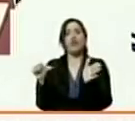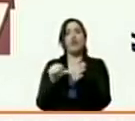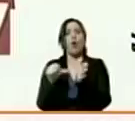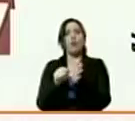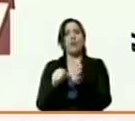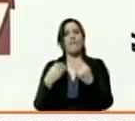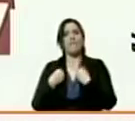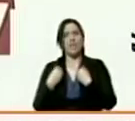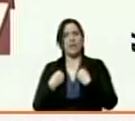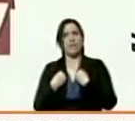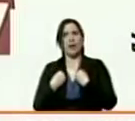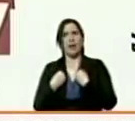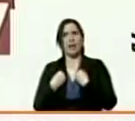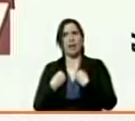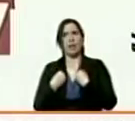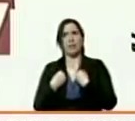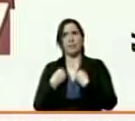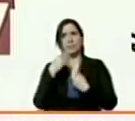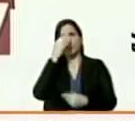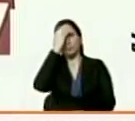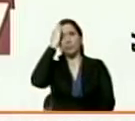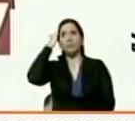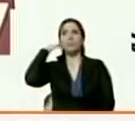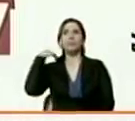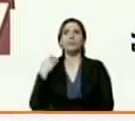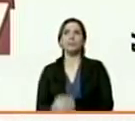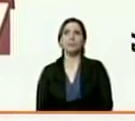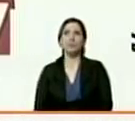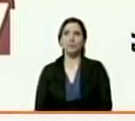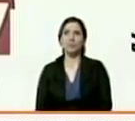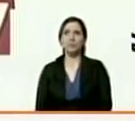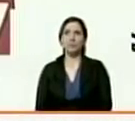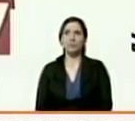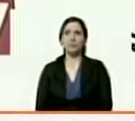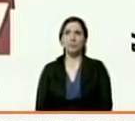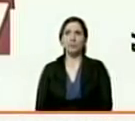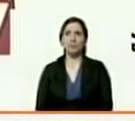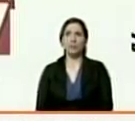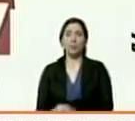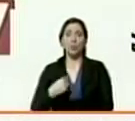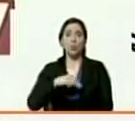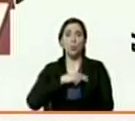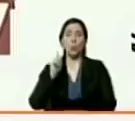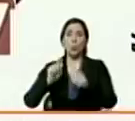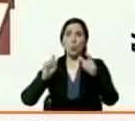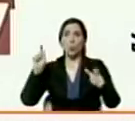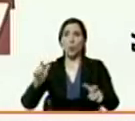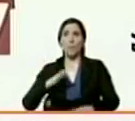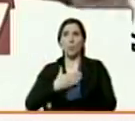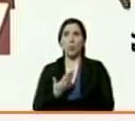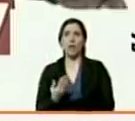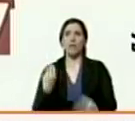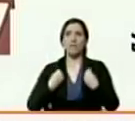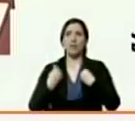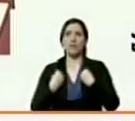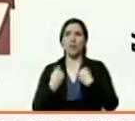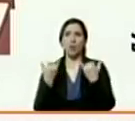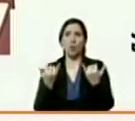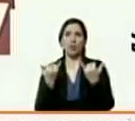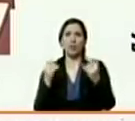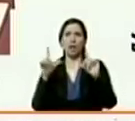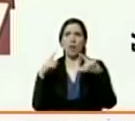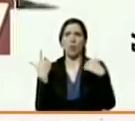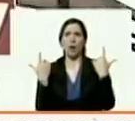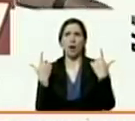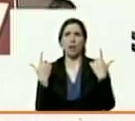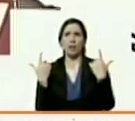nos dificulta mover los votos, porque esta vez que nuestra gente pudiera vivir ahorita en La Guaira, que hicimos